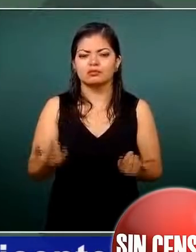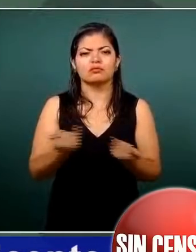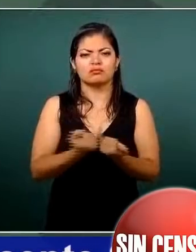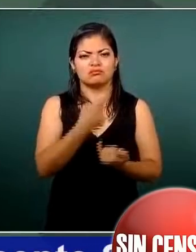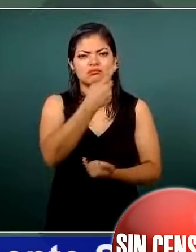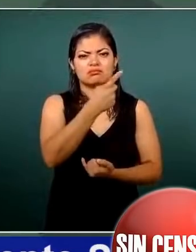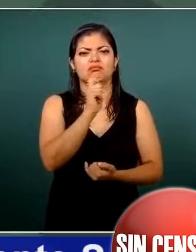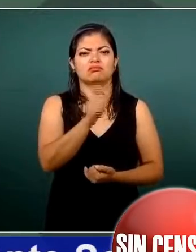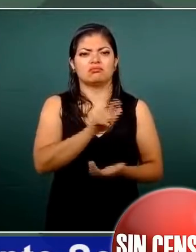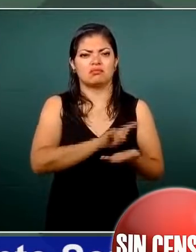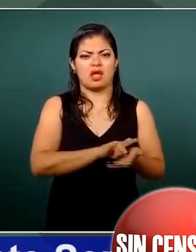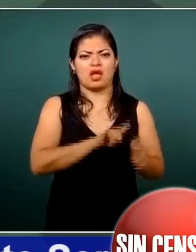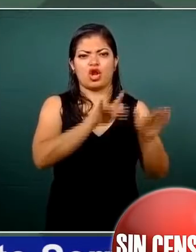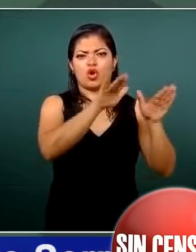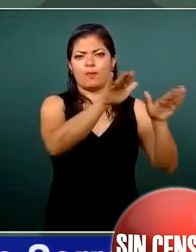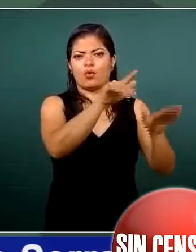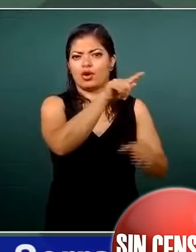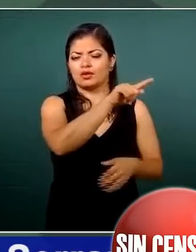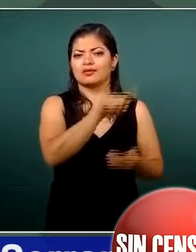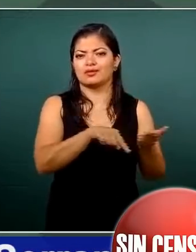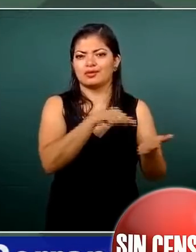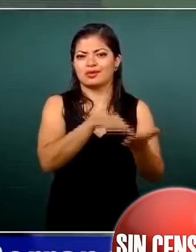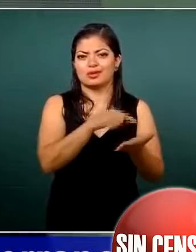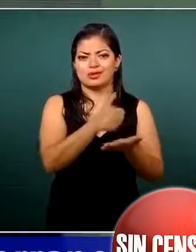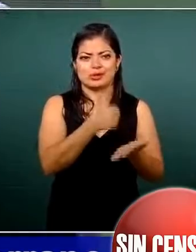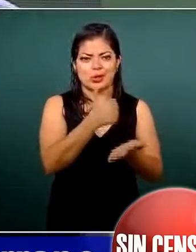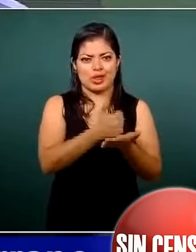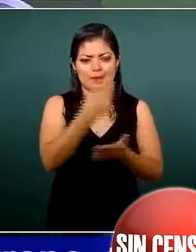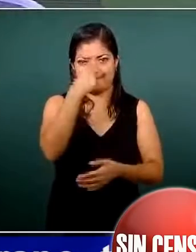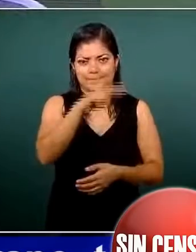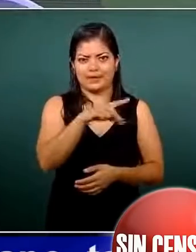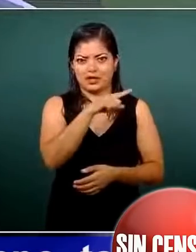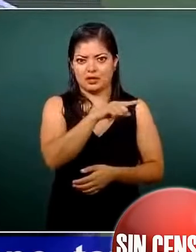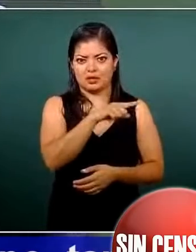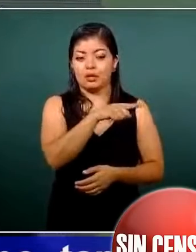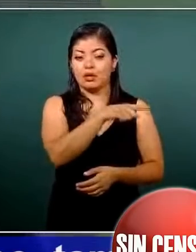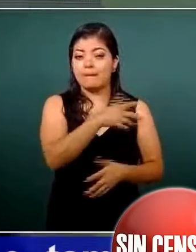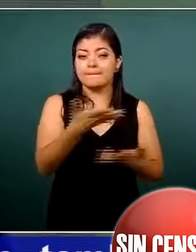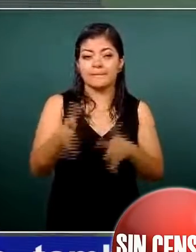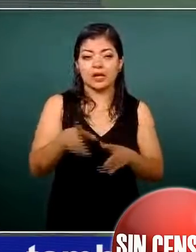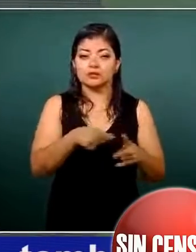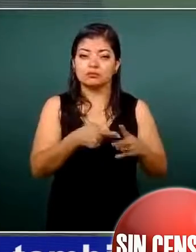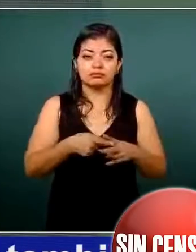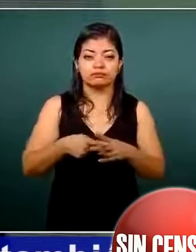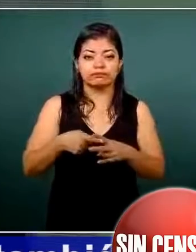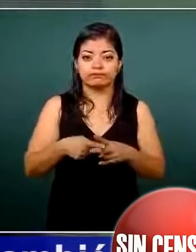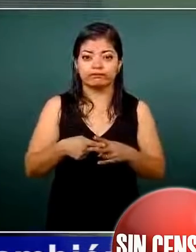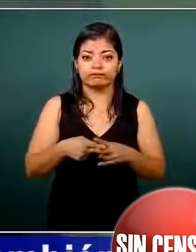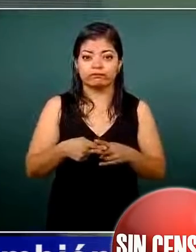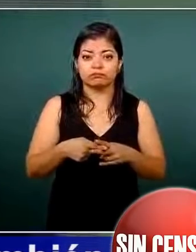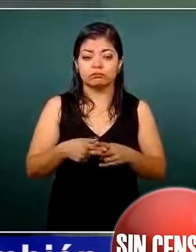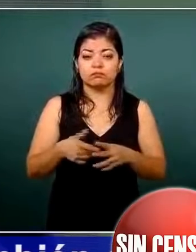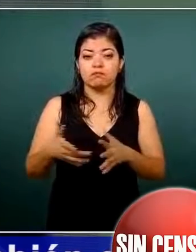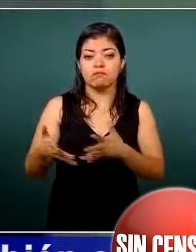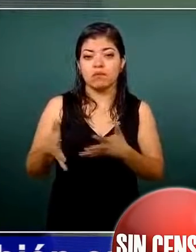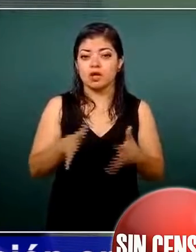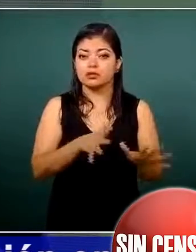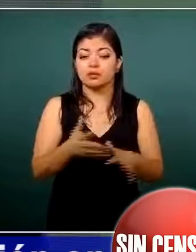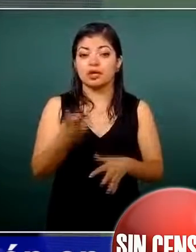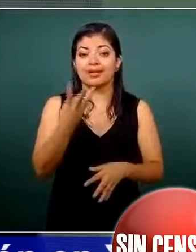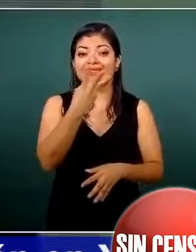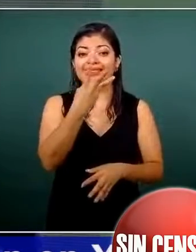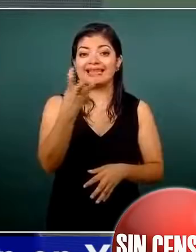México. Estaba estimado que iba a costar, si nos iba bien,